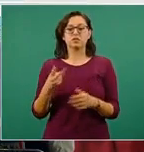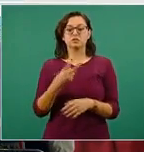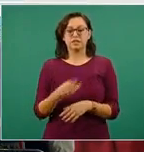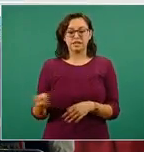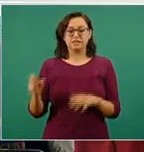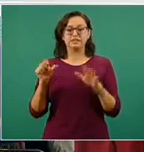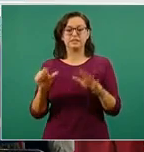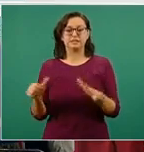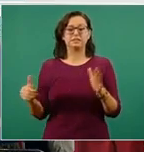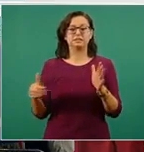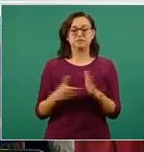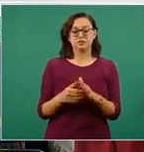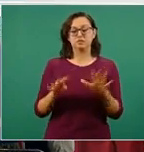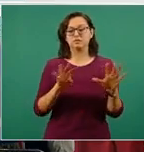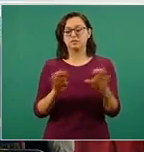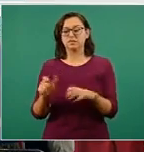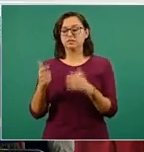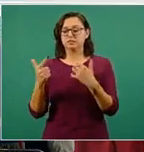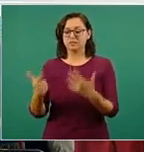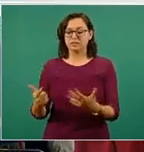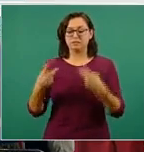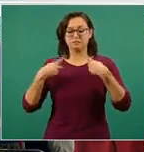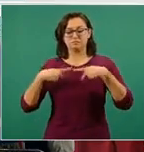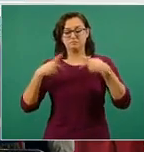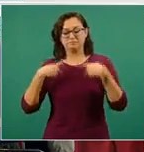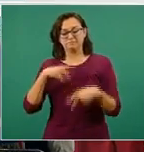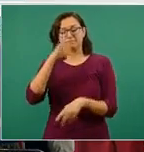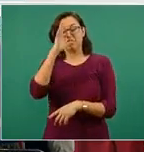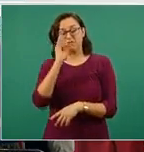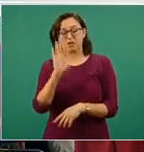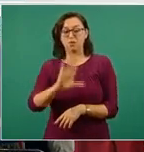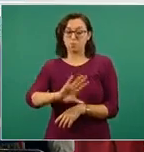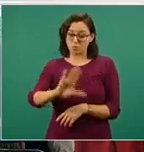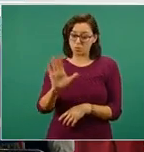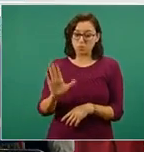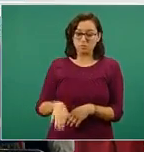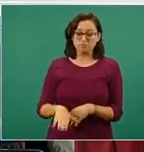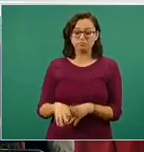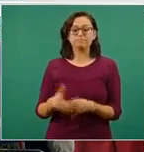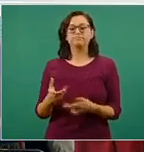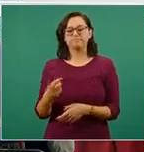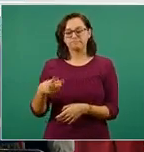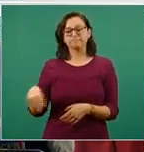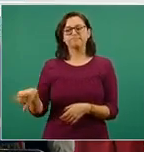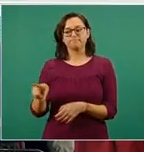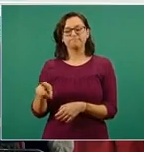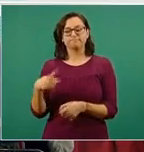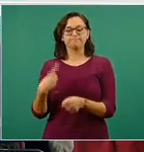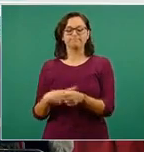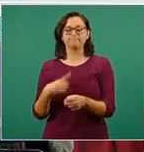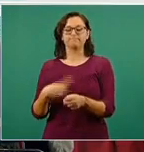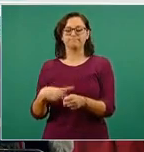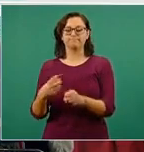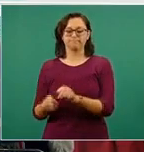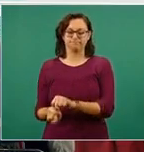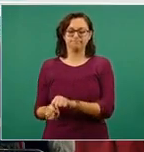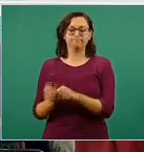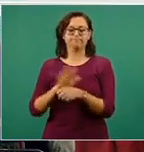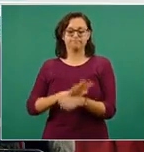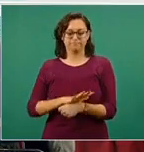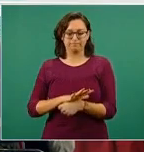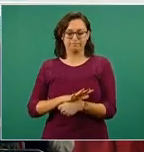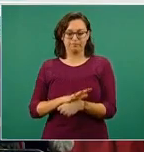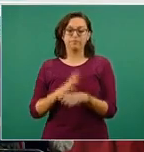216.907 personas que han perdido la vida en nuestro país y que tienen un resultado positivo al virus SARS-CoV-2 o que se